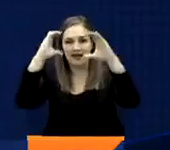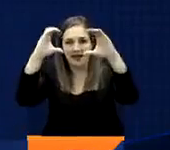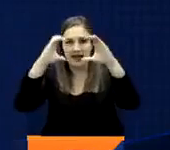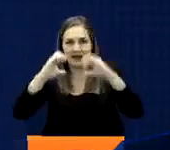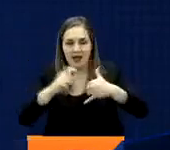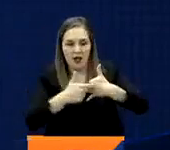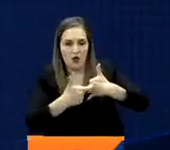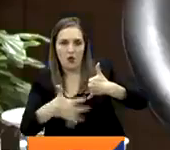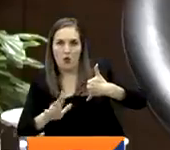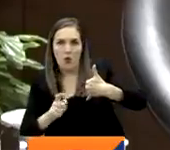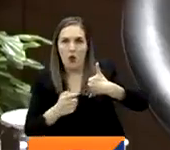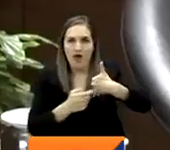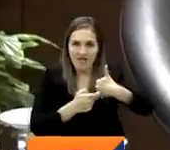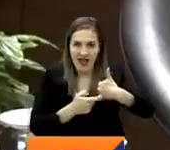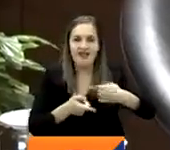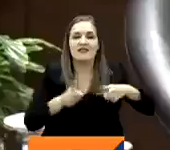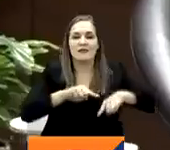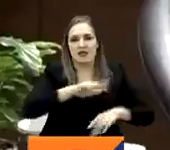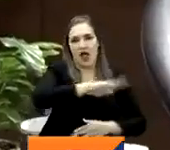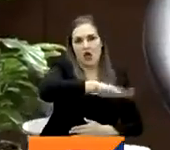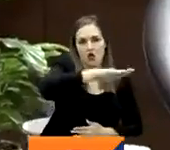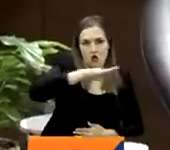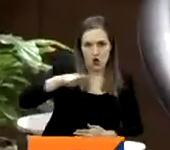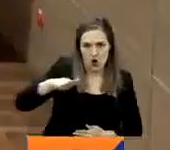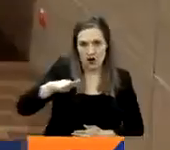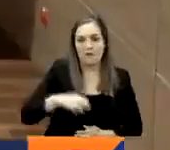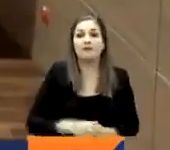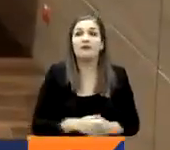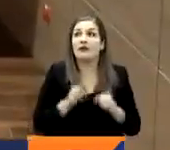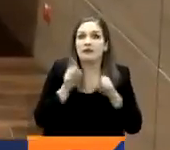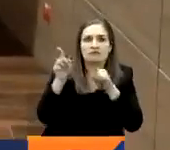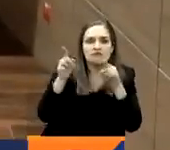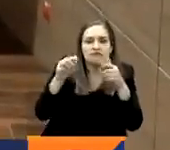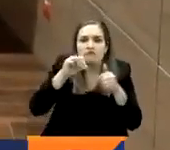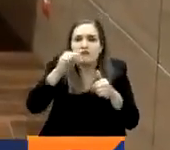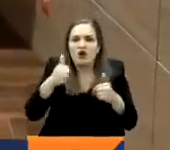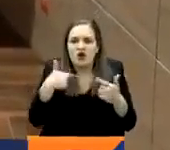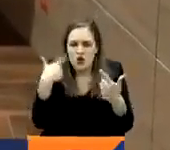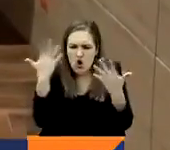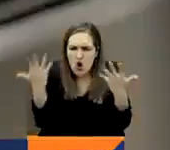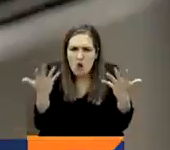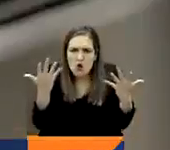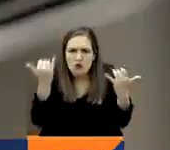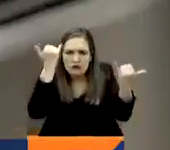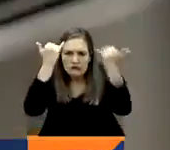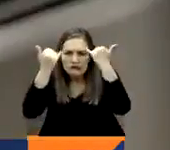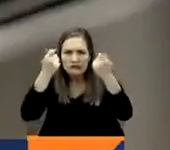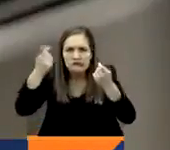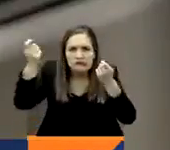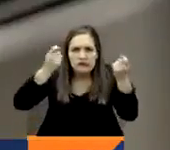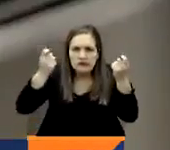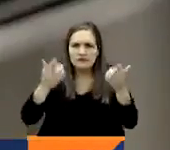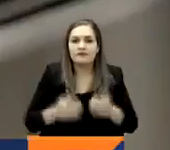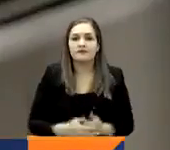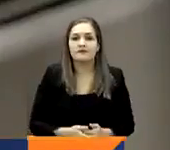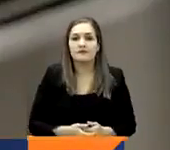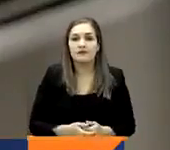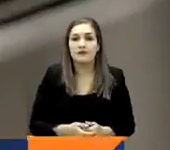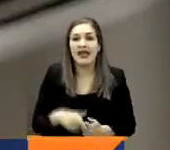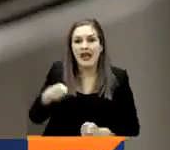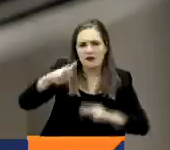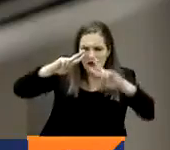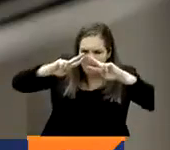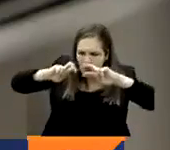putumayo y antioquia el ideam habla acerca de la metodología para encontrar las cifras toda esta información con equipos